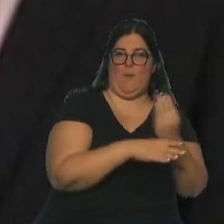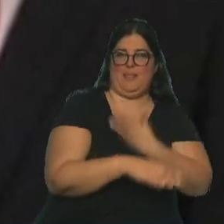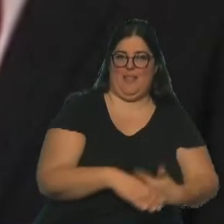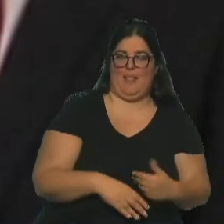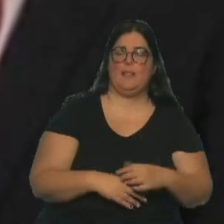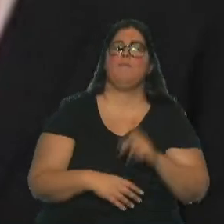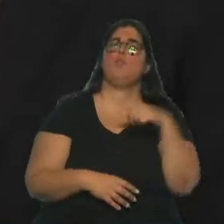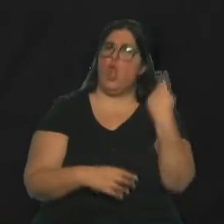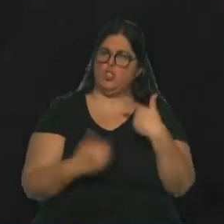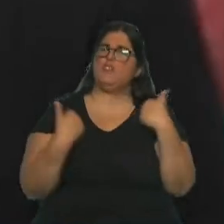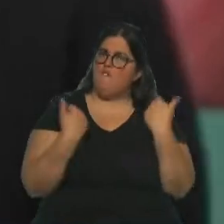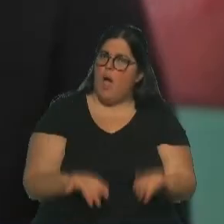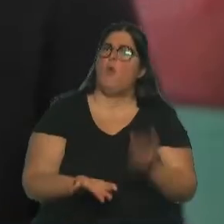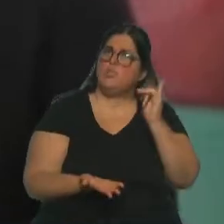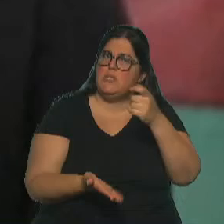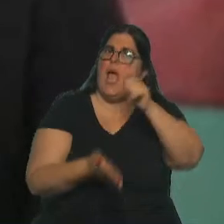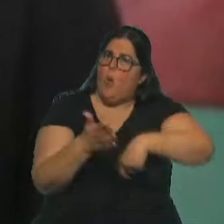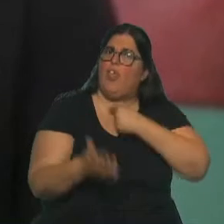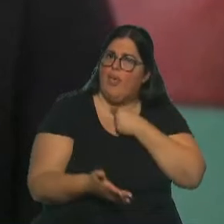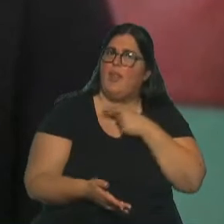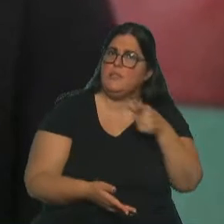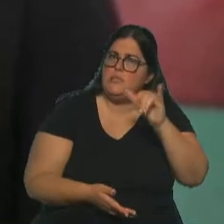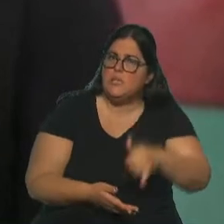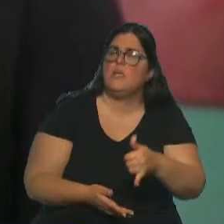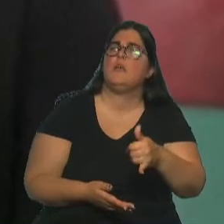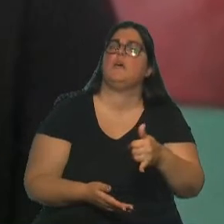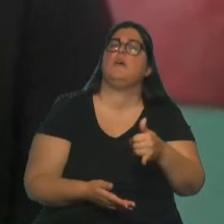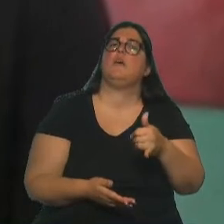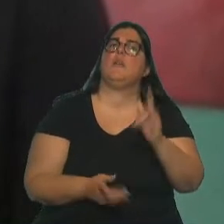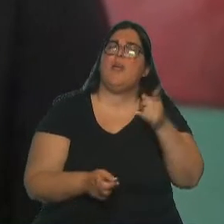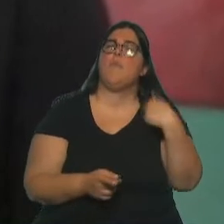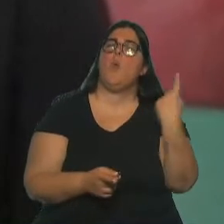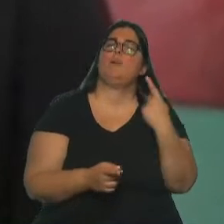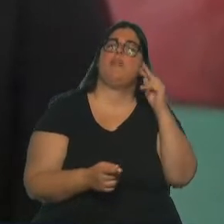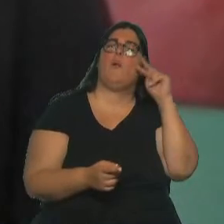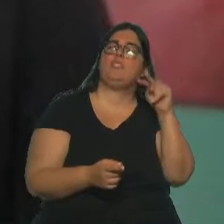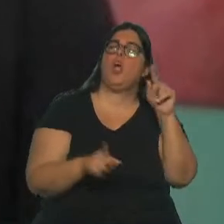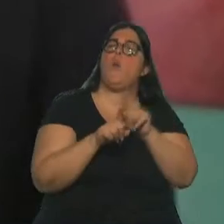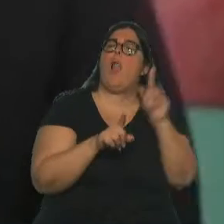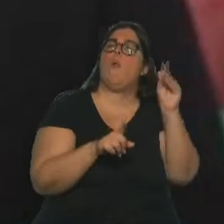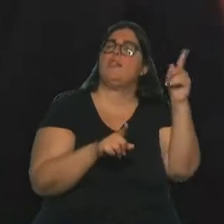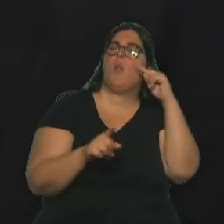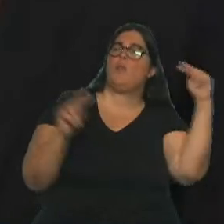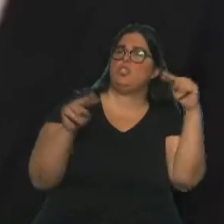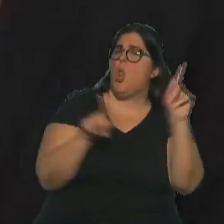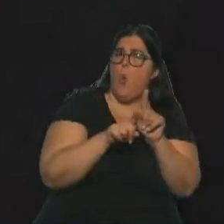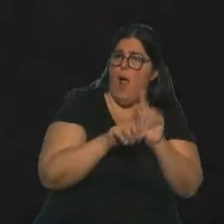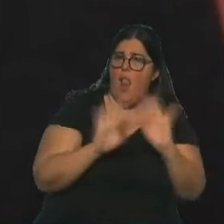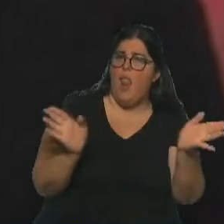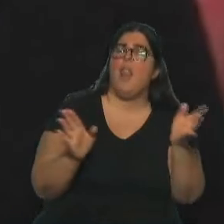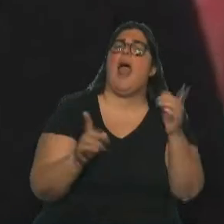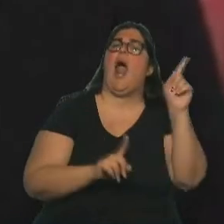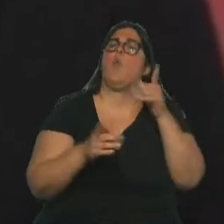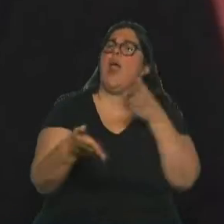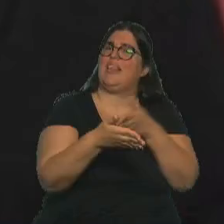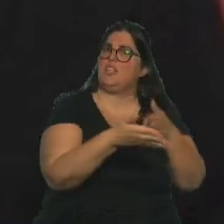Nosotros estamos a favor de ese acuerdo y también compartimos la visión de Brasil que algunas restricciones,